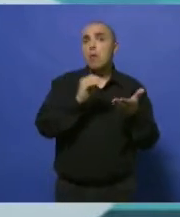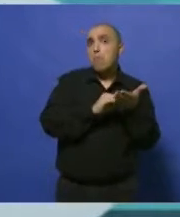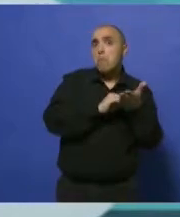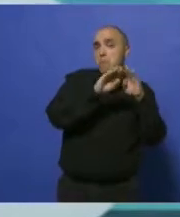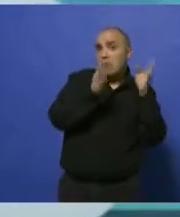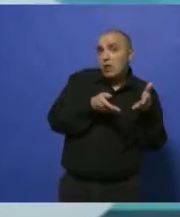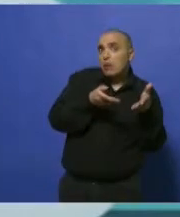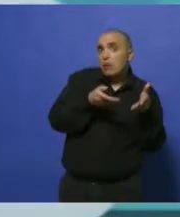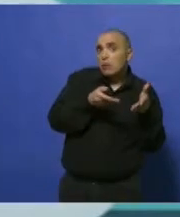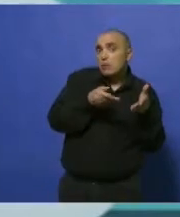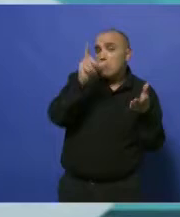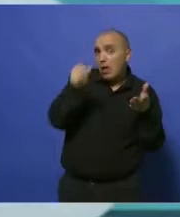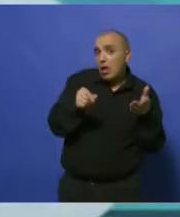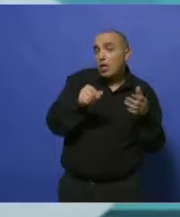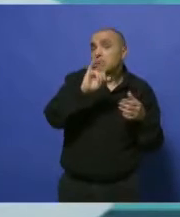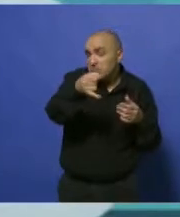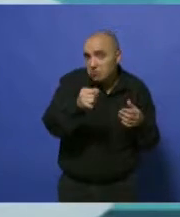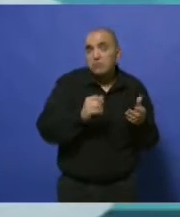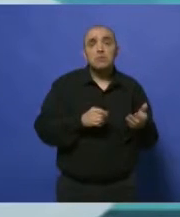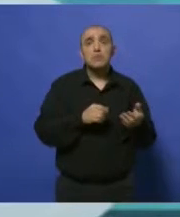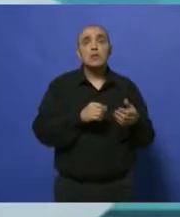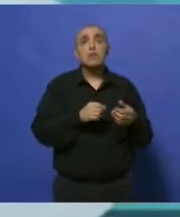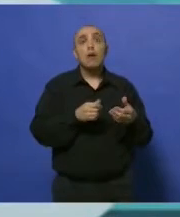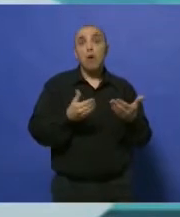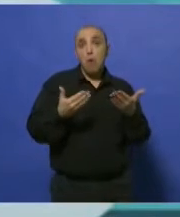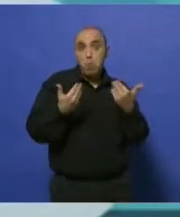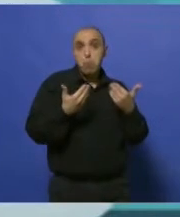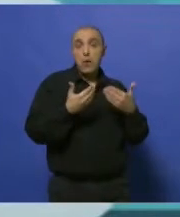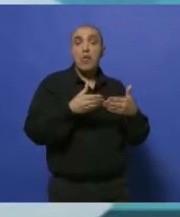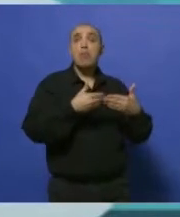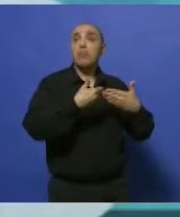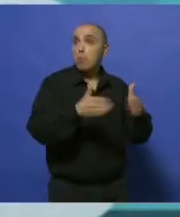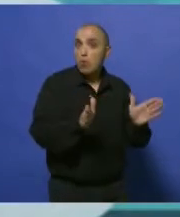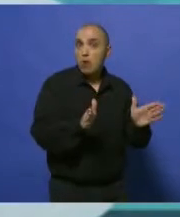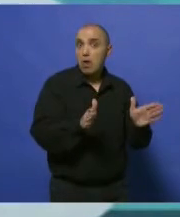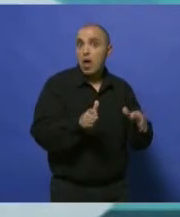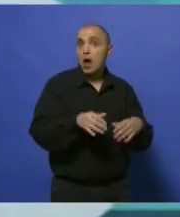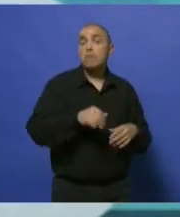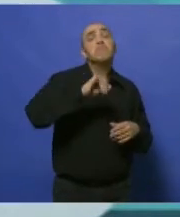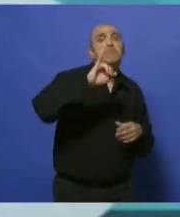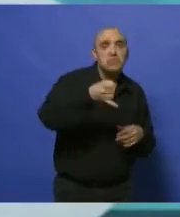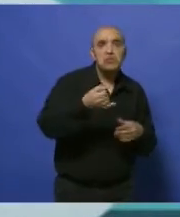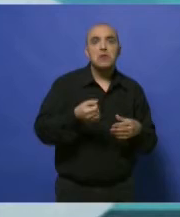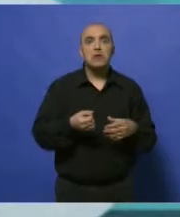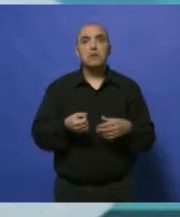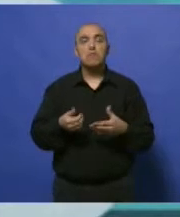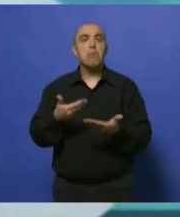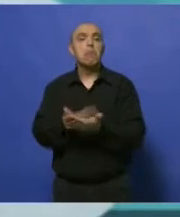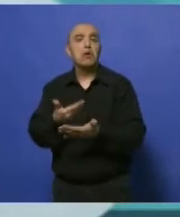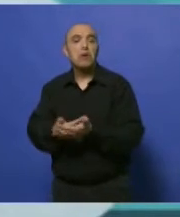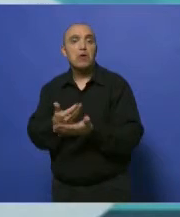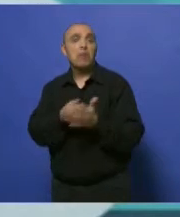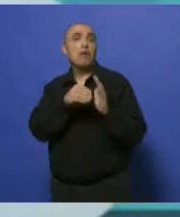y cualquier marca. Si se recupera, como decíamos, se puede desbloquear, es sencillamente comunicándose con la compañía, piden los datos personales y en este